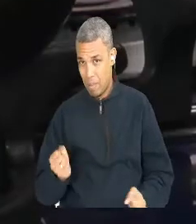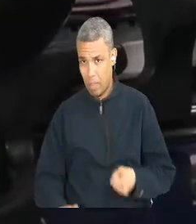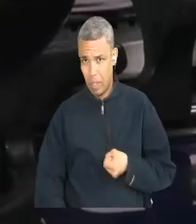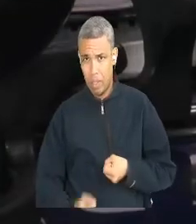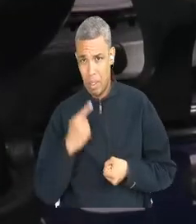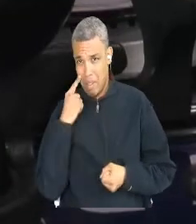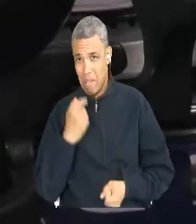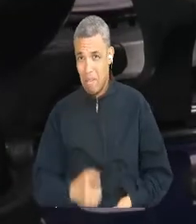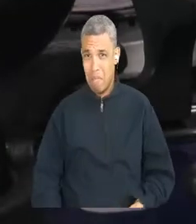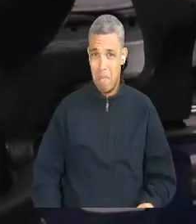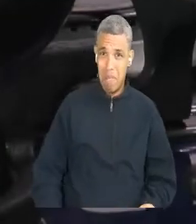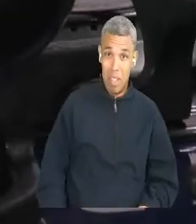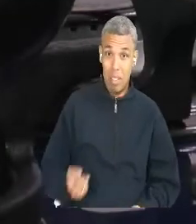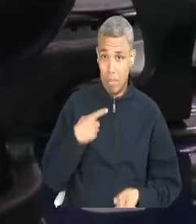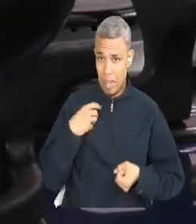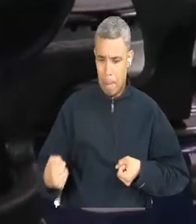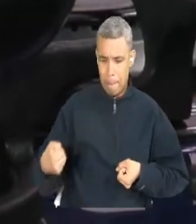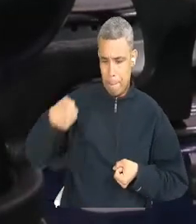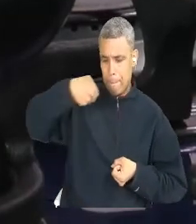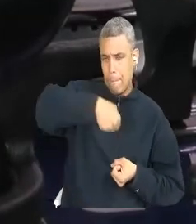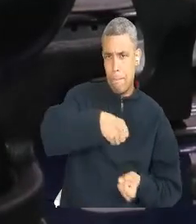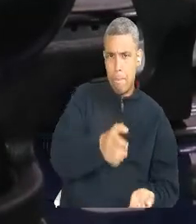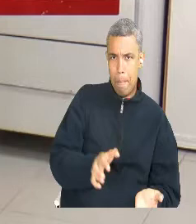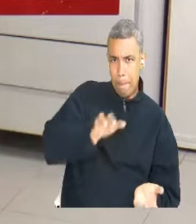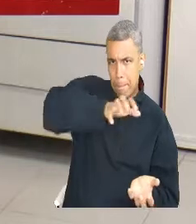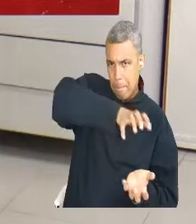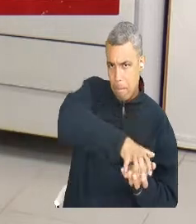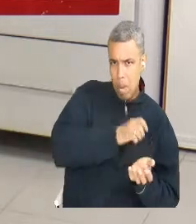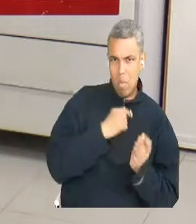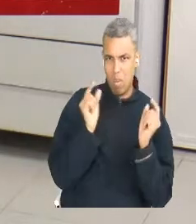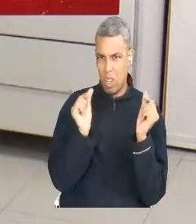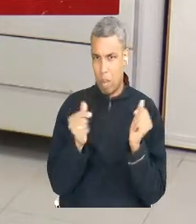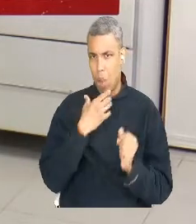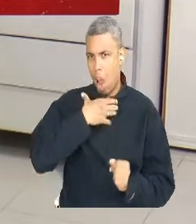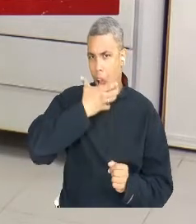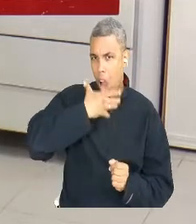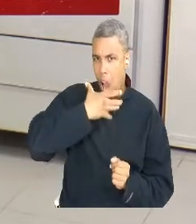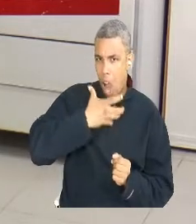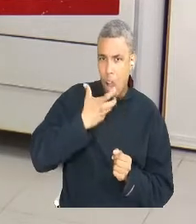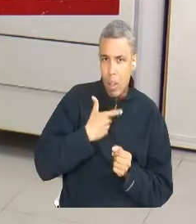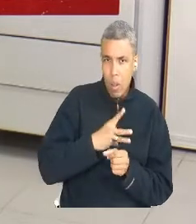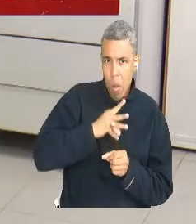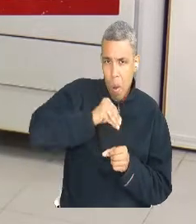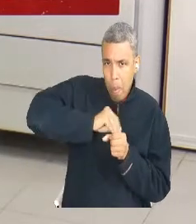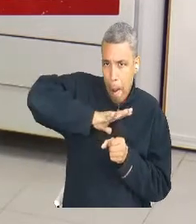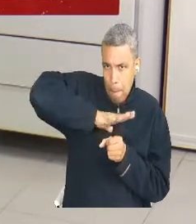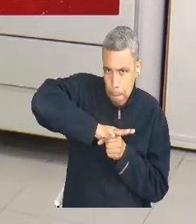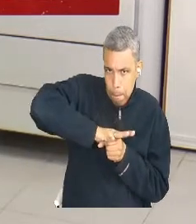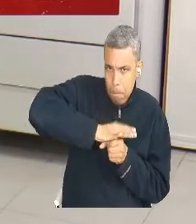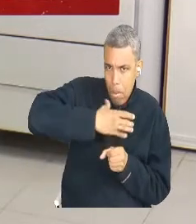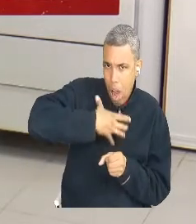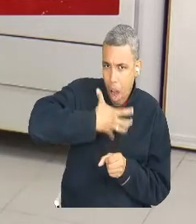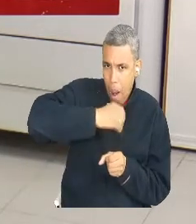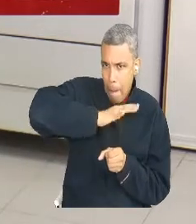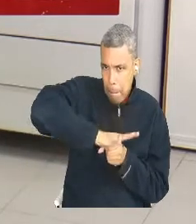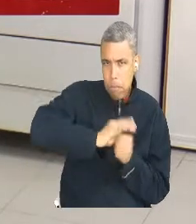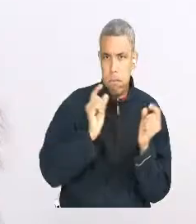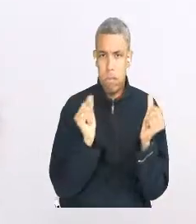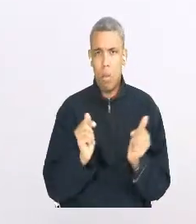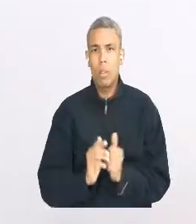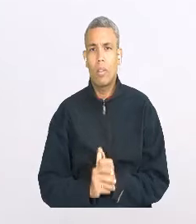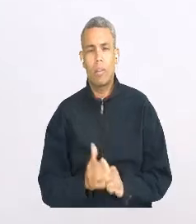nada, ya ahorita mismo volteamos. Nosotros cuando queremos hacer los crepes en casa, Sergio, siempre tenemos la costumbre de agregar bastante, por